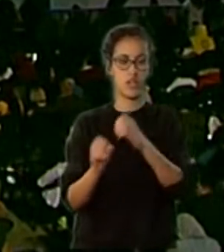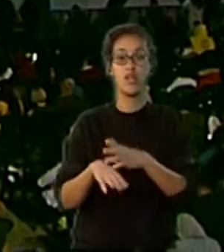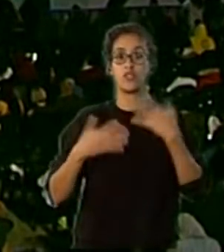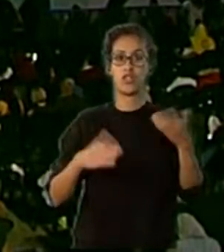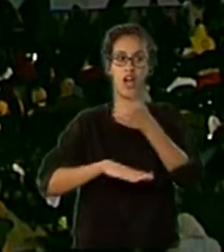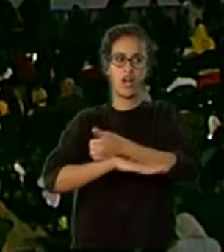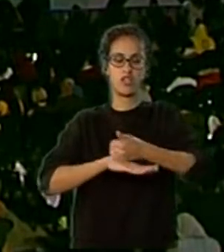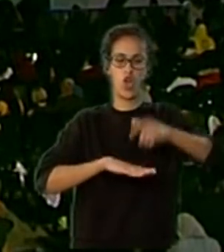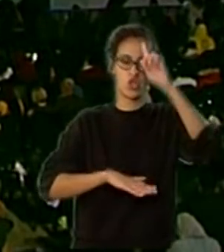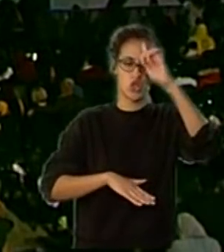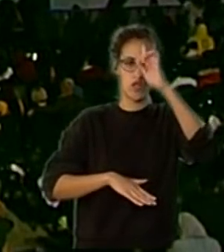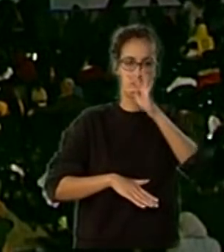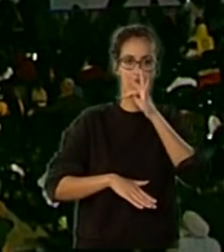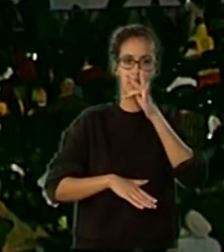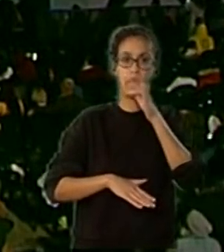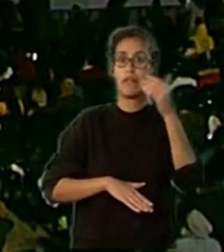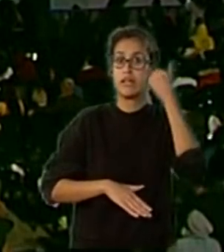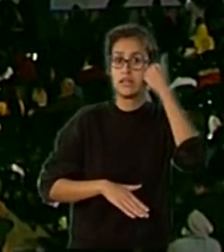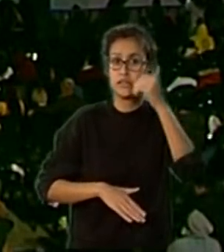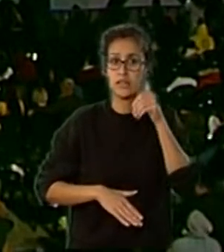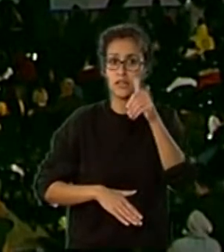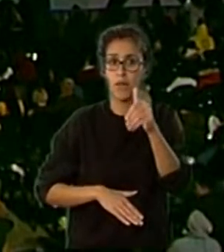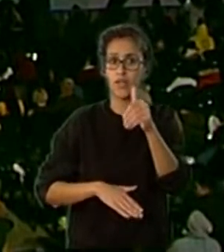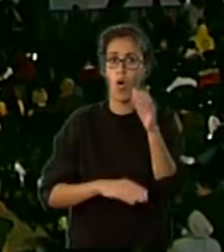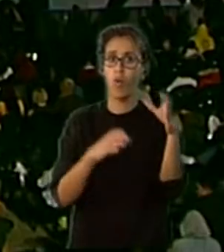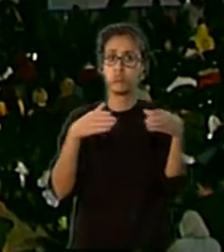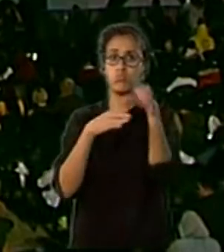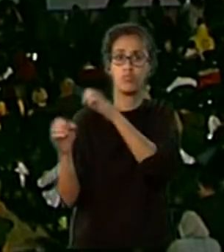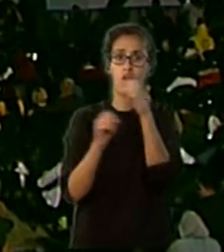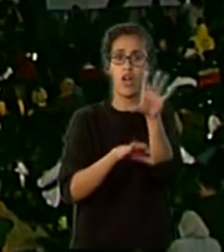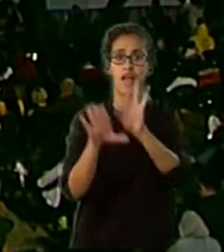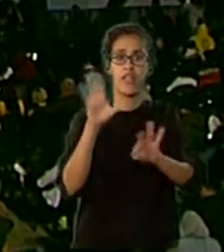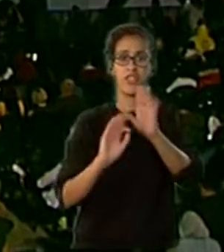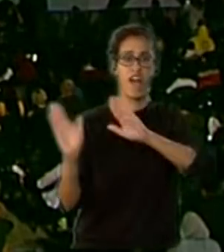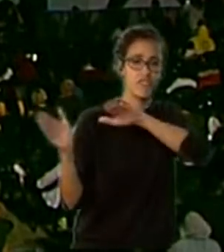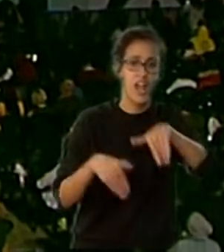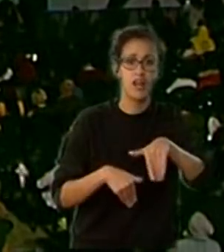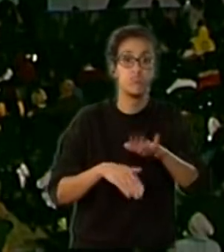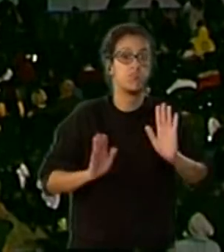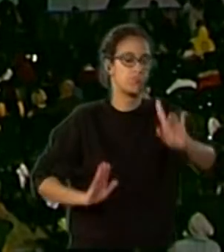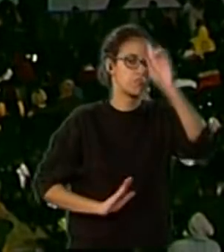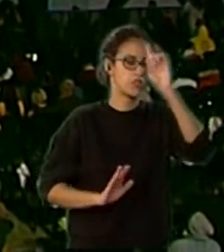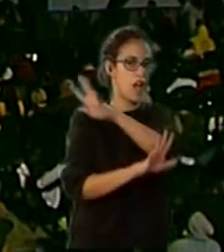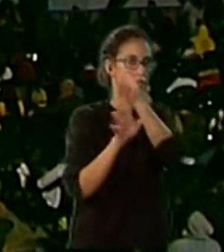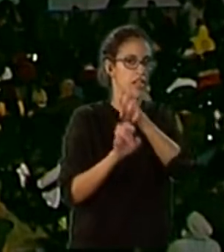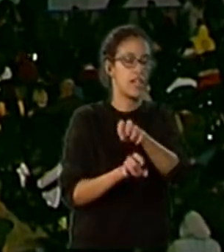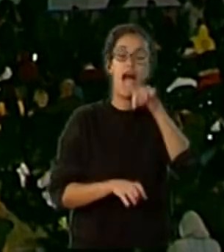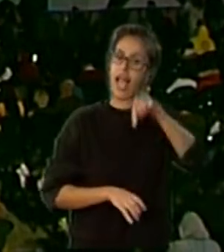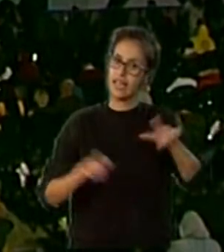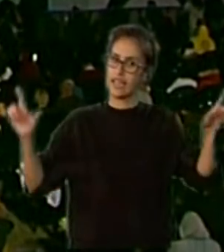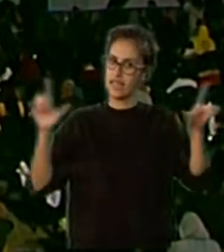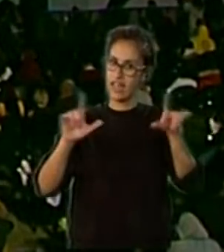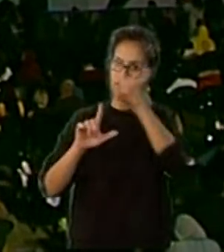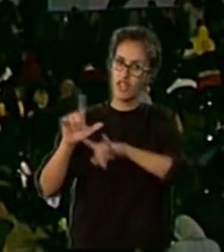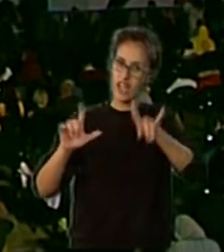qué murgas son las que van a estar en la gran final del próximo sábado. Lo que sí sabemos es que lo vamos a ver aquí en Televisión Canaria y que la